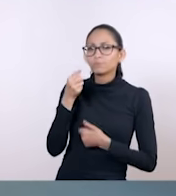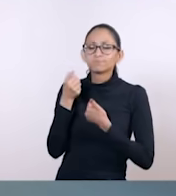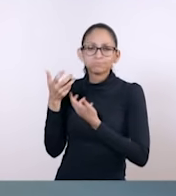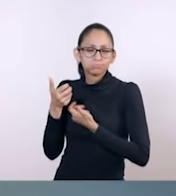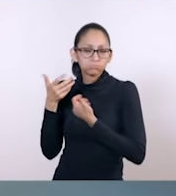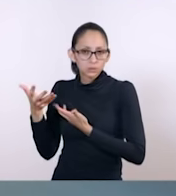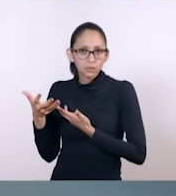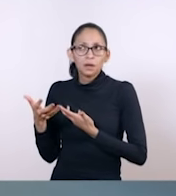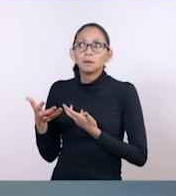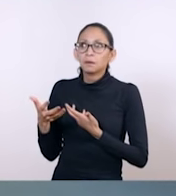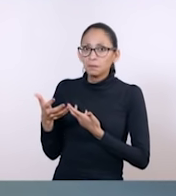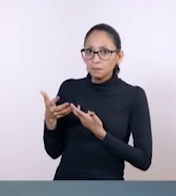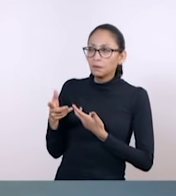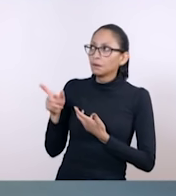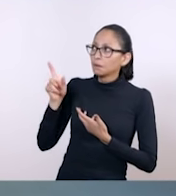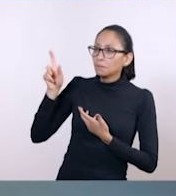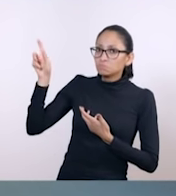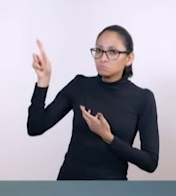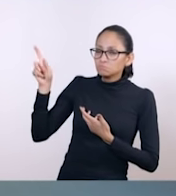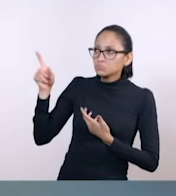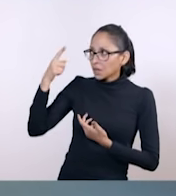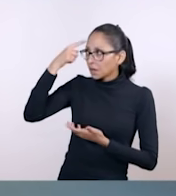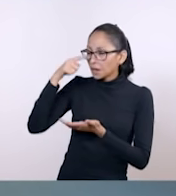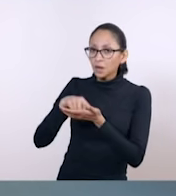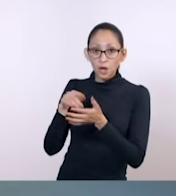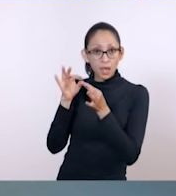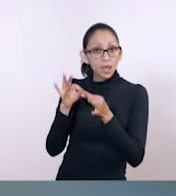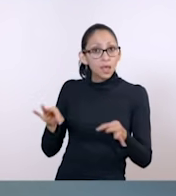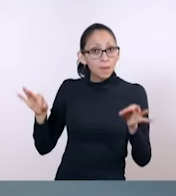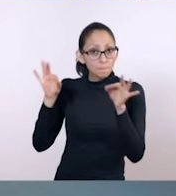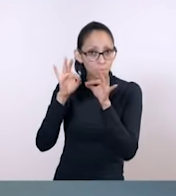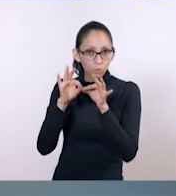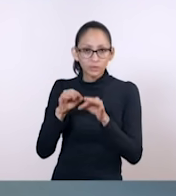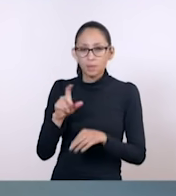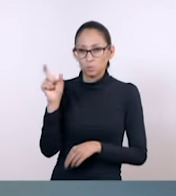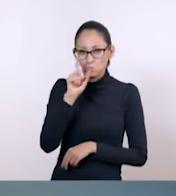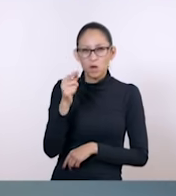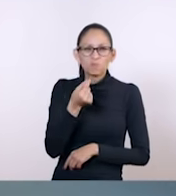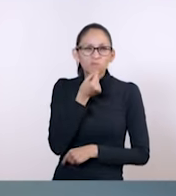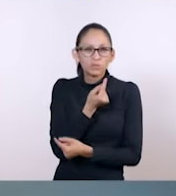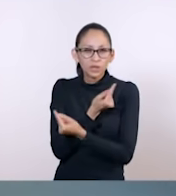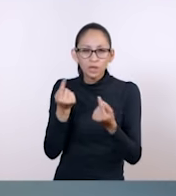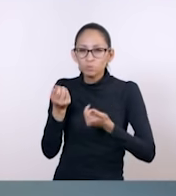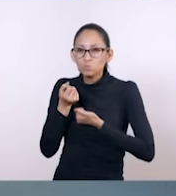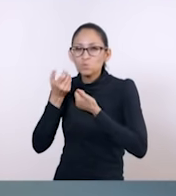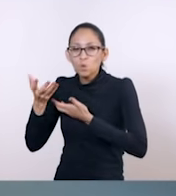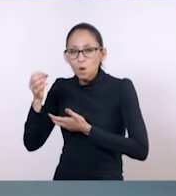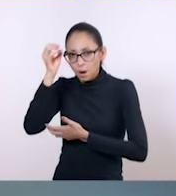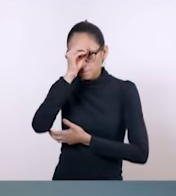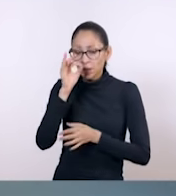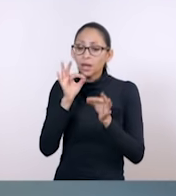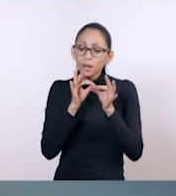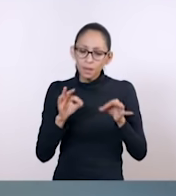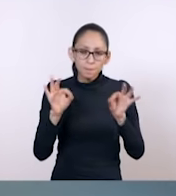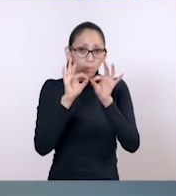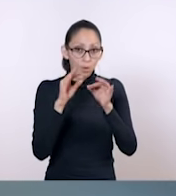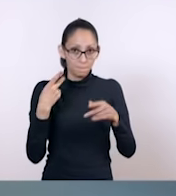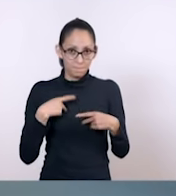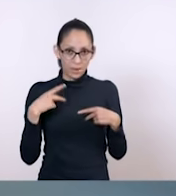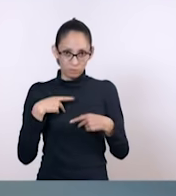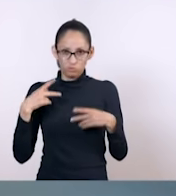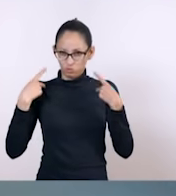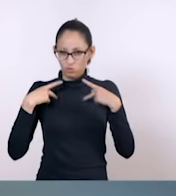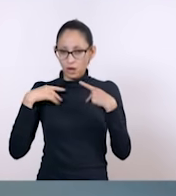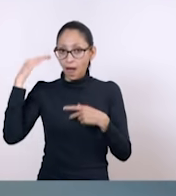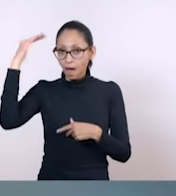Por lo que escucho es muy importante que se tome en cuenta nuestra opinión. Así es, es bastante importante. Y pues